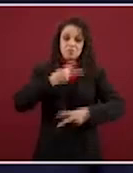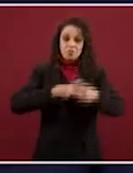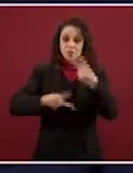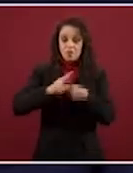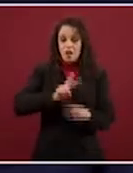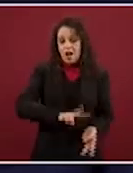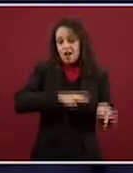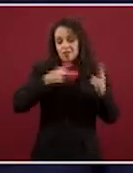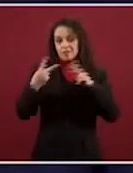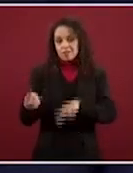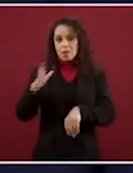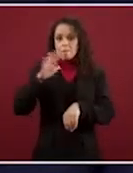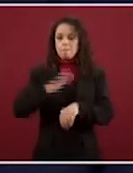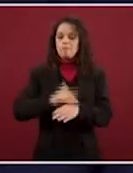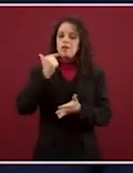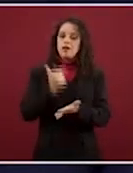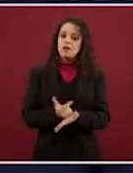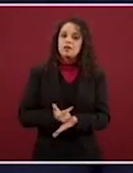agravamiento.